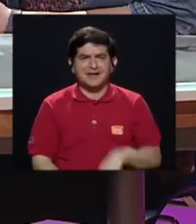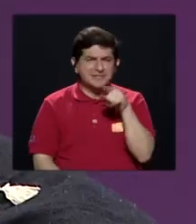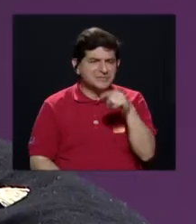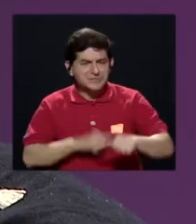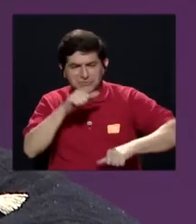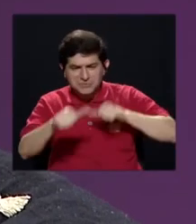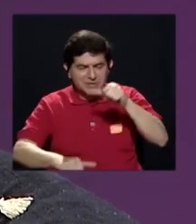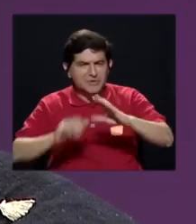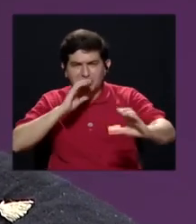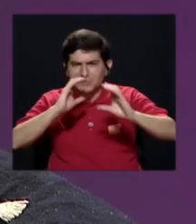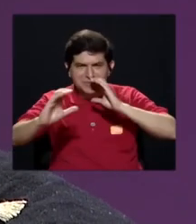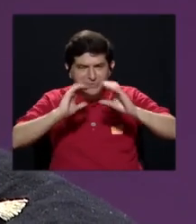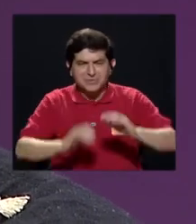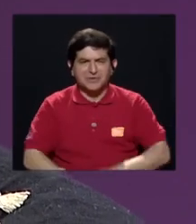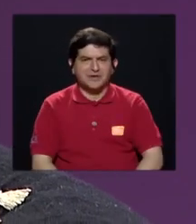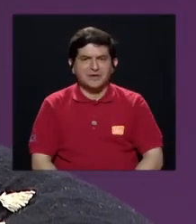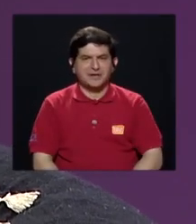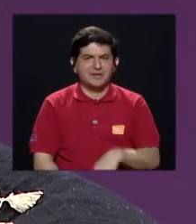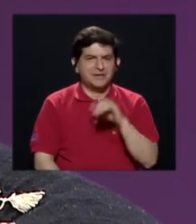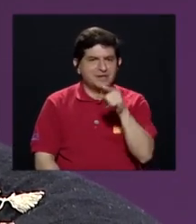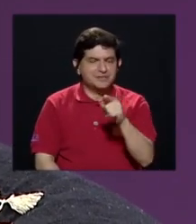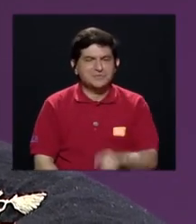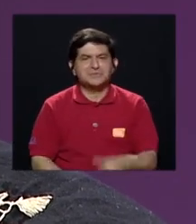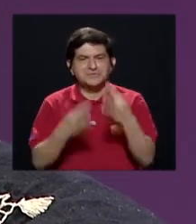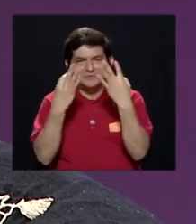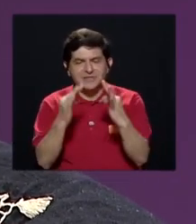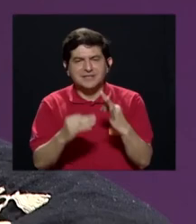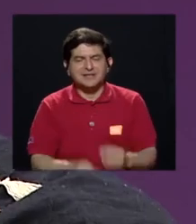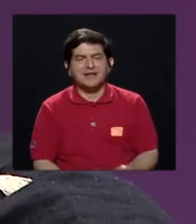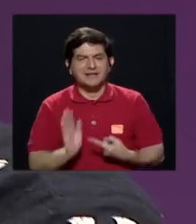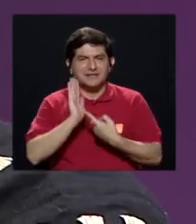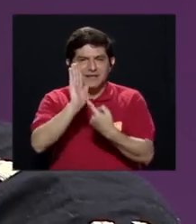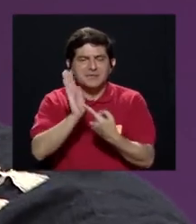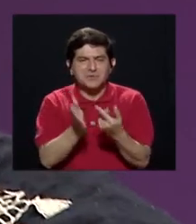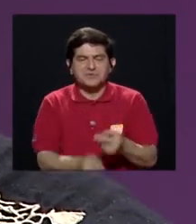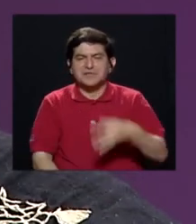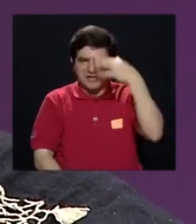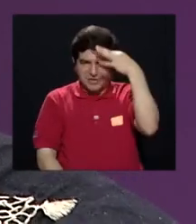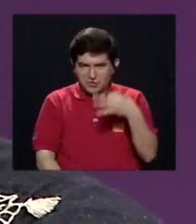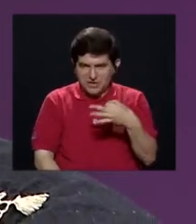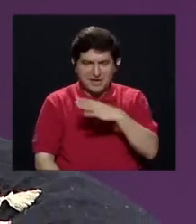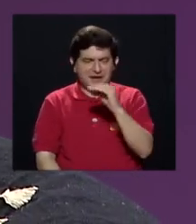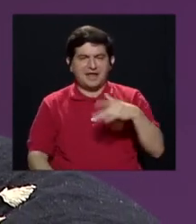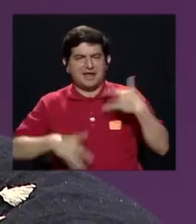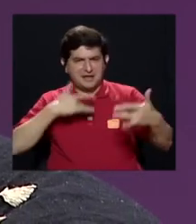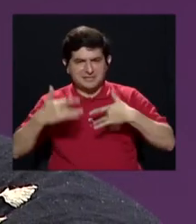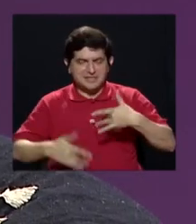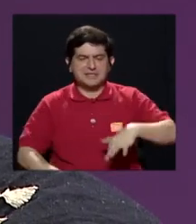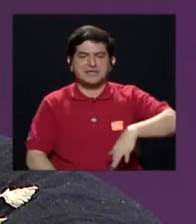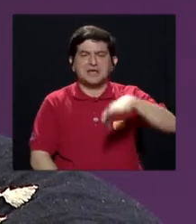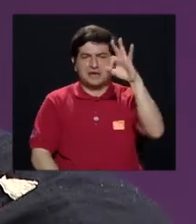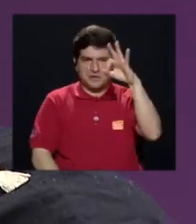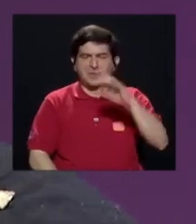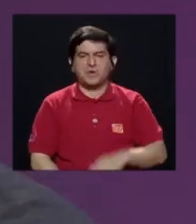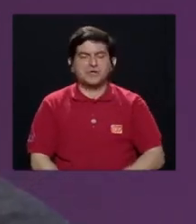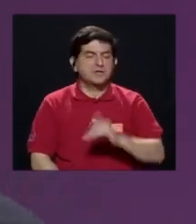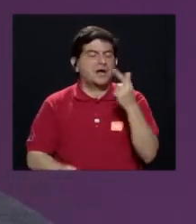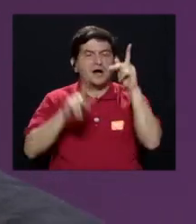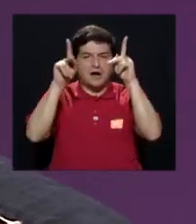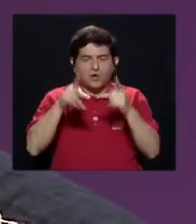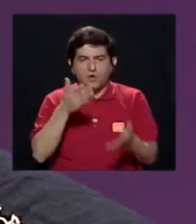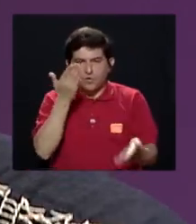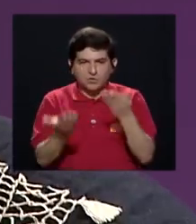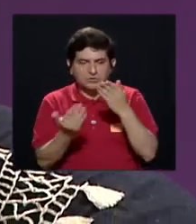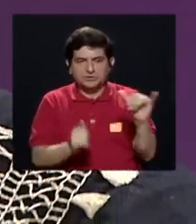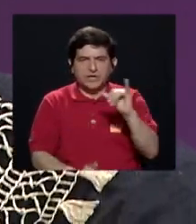esforzas comunicándote, si te esforzas plasmando lo que crees, lo que sentís, vas a encontrar otra persona que tal vez lo